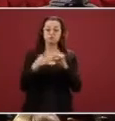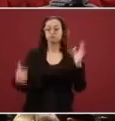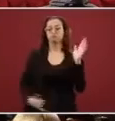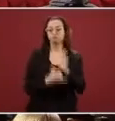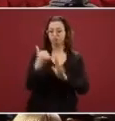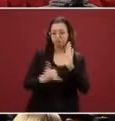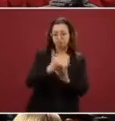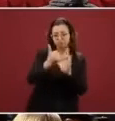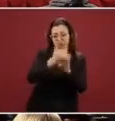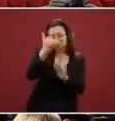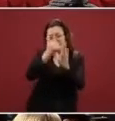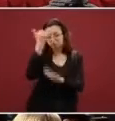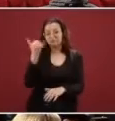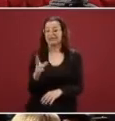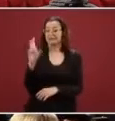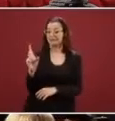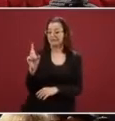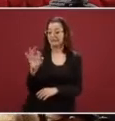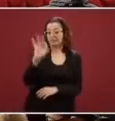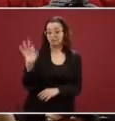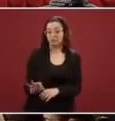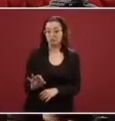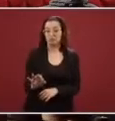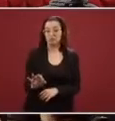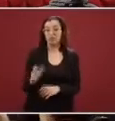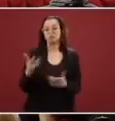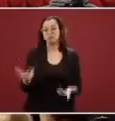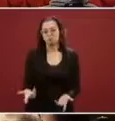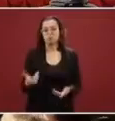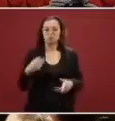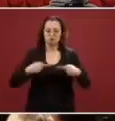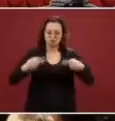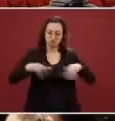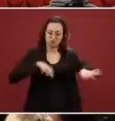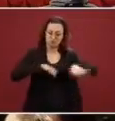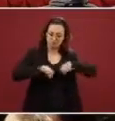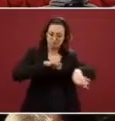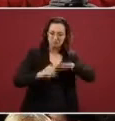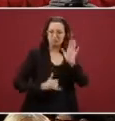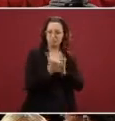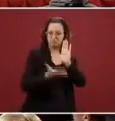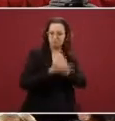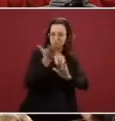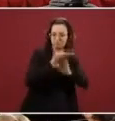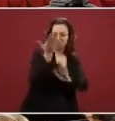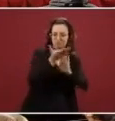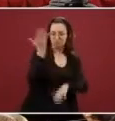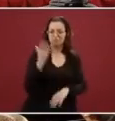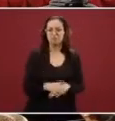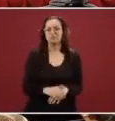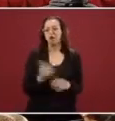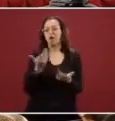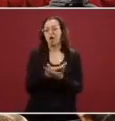en una obra de construcción, el 30% corresponde a la mano de obra. En este caso, si se fijan, la mano de obra se baja al